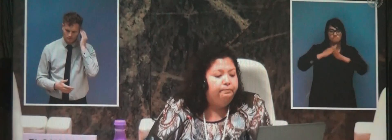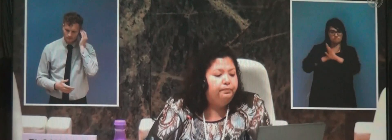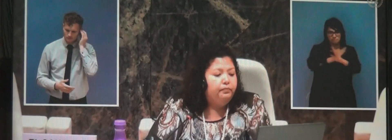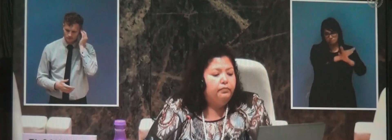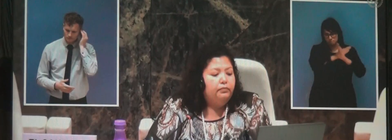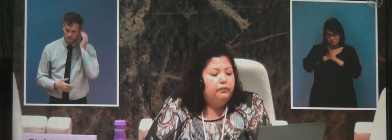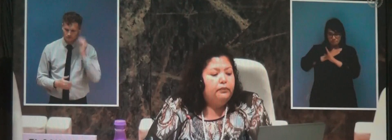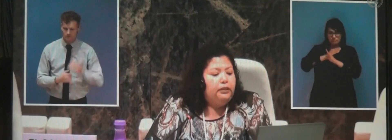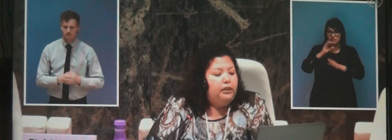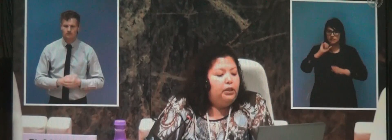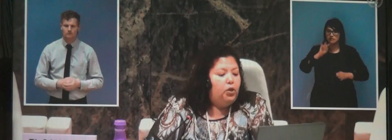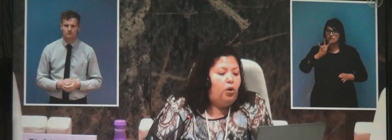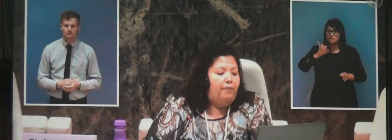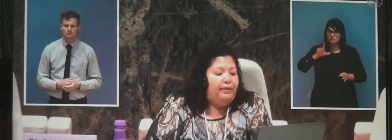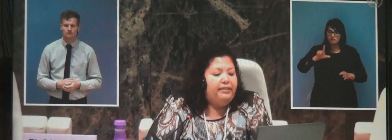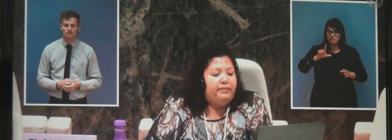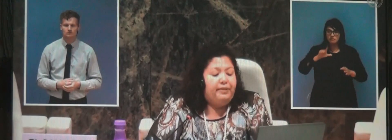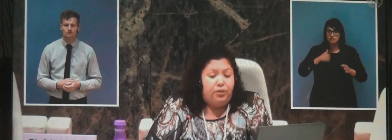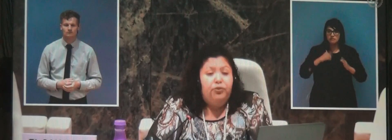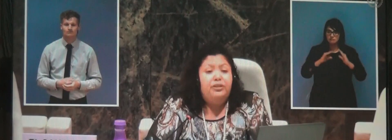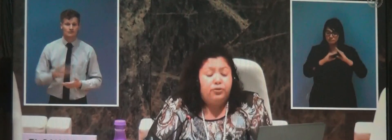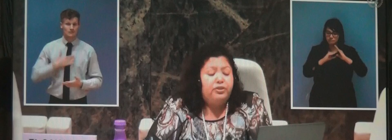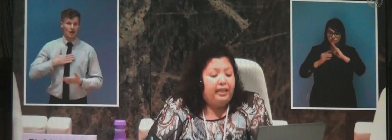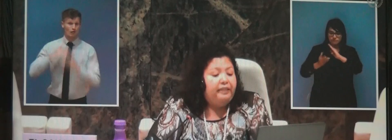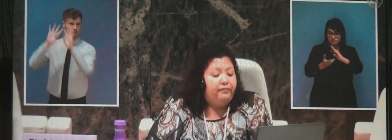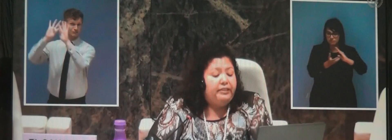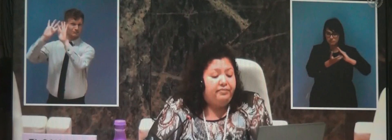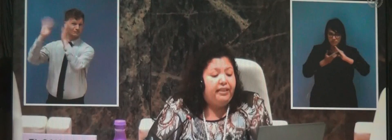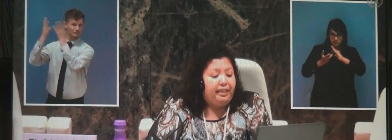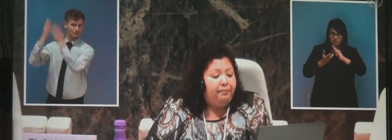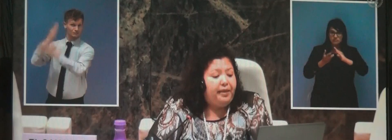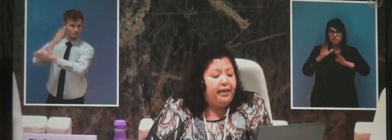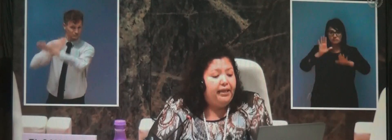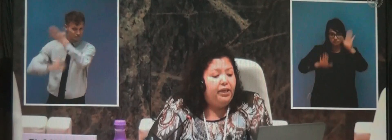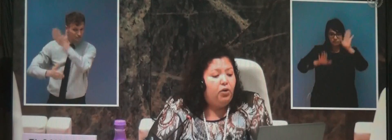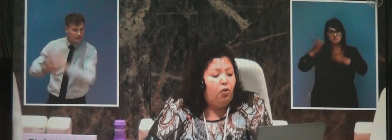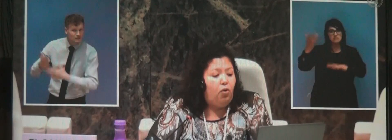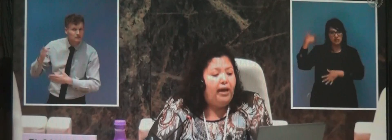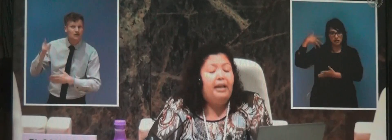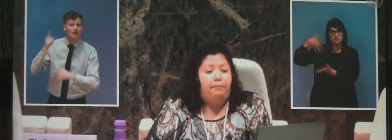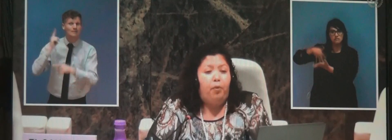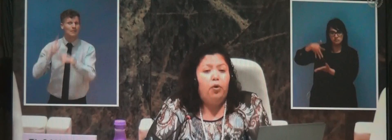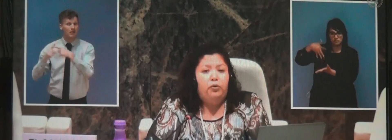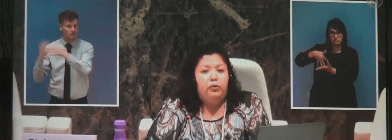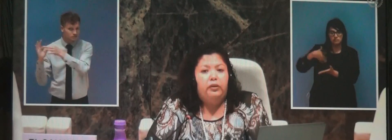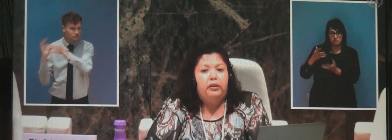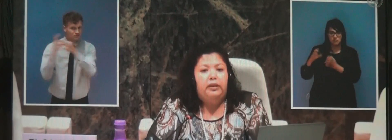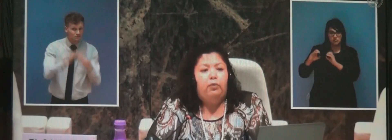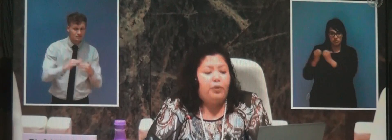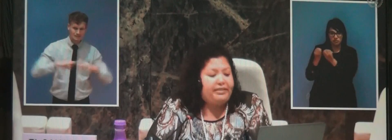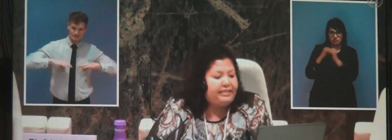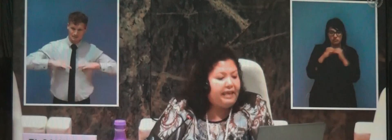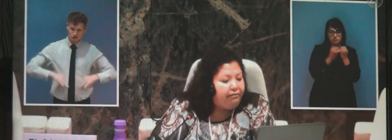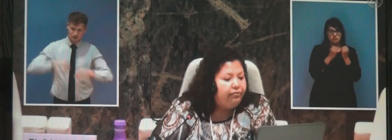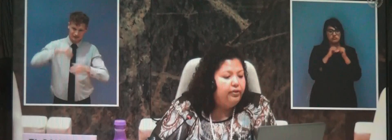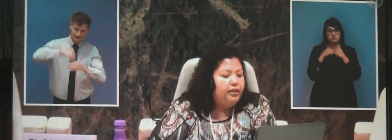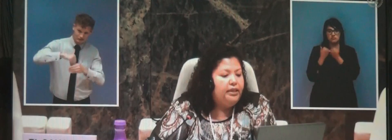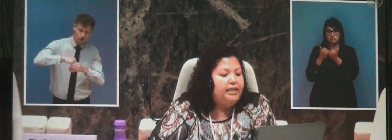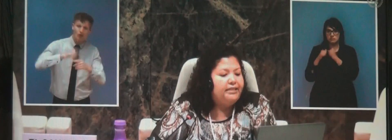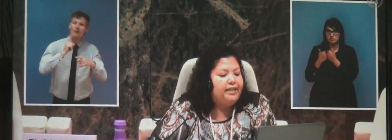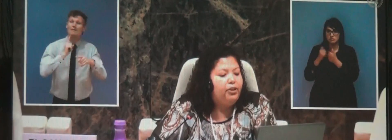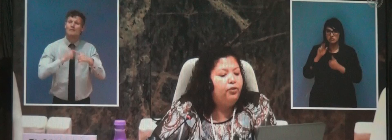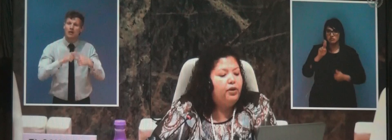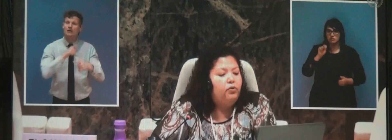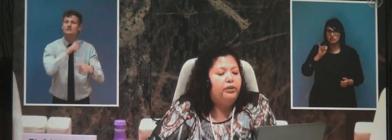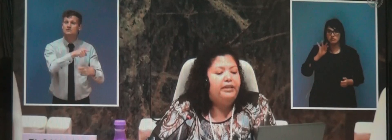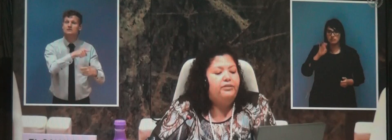Civil, con la participación de sociedad civil también y con el apoyo de UNICEF y